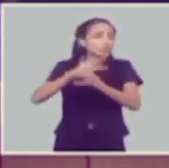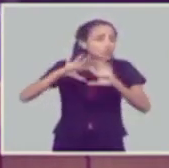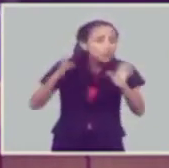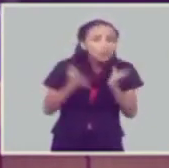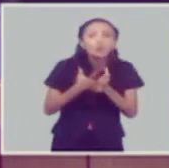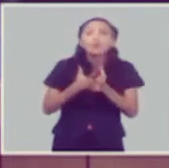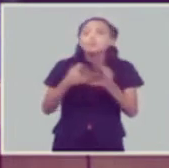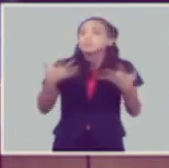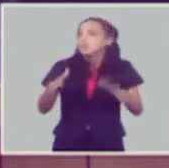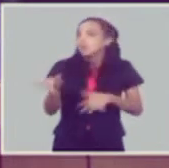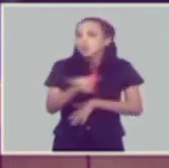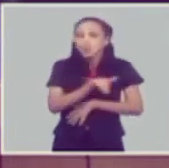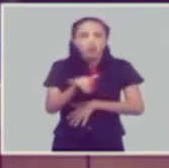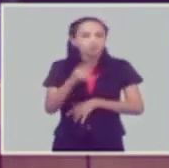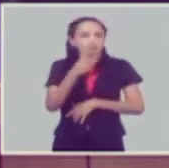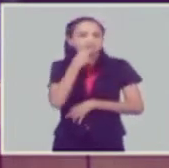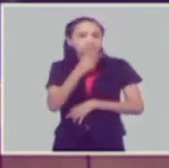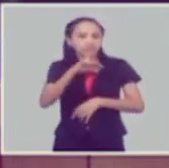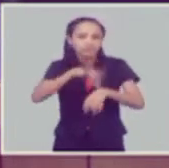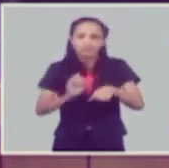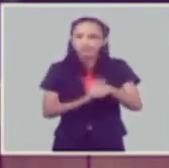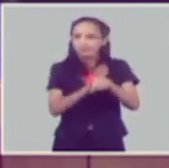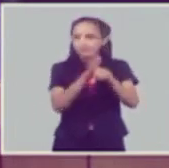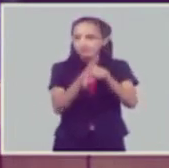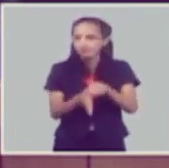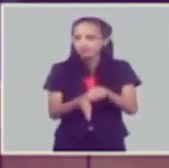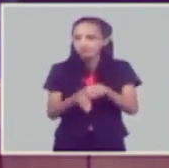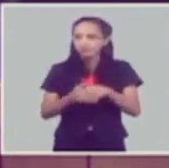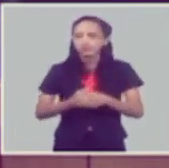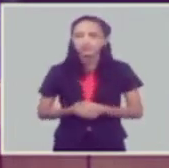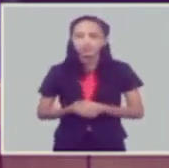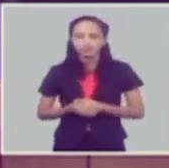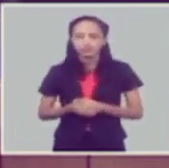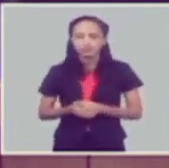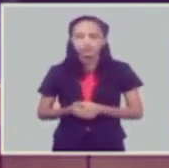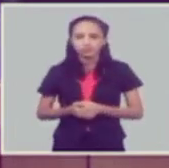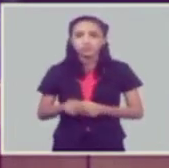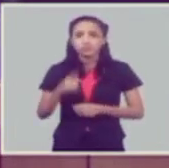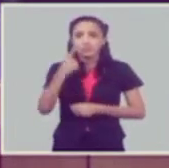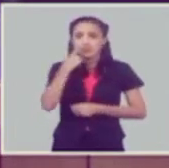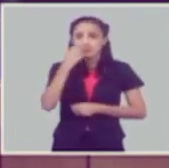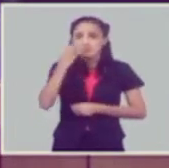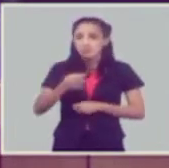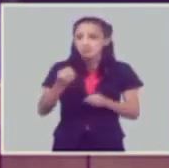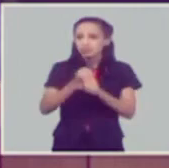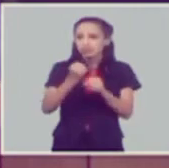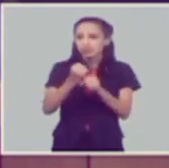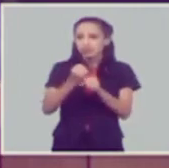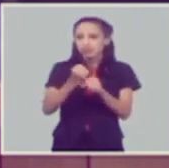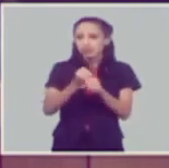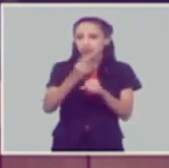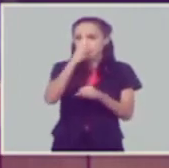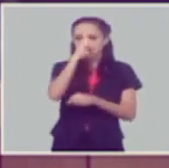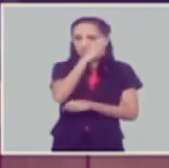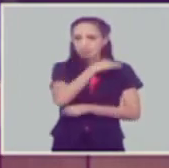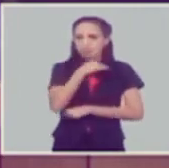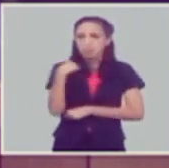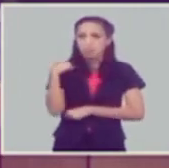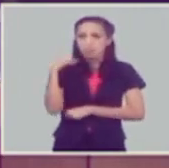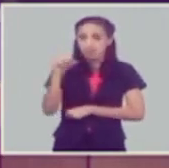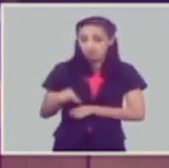hipocrático que acompaña en la conciencia y en el corazón a nuestros abnegados trabajadores de la salud. Por otro